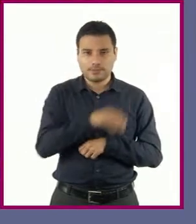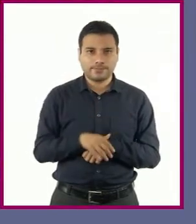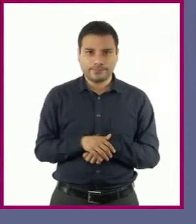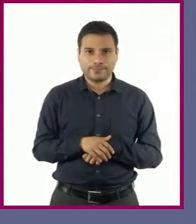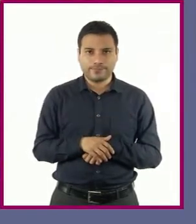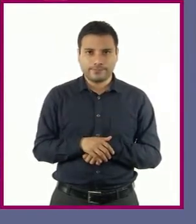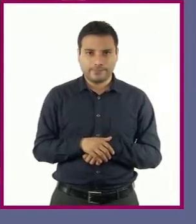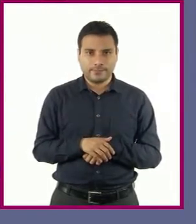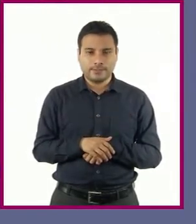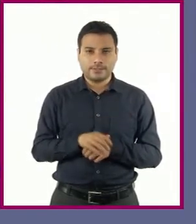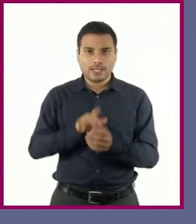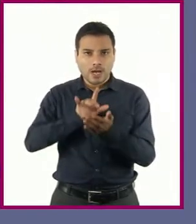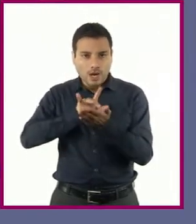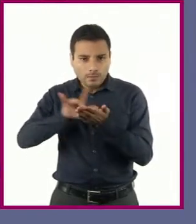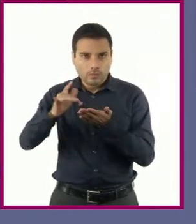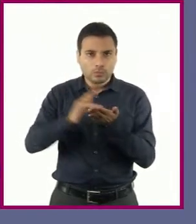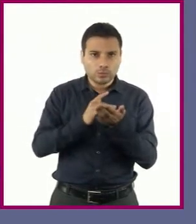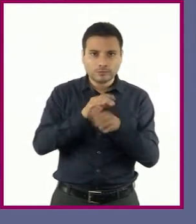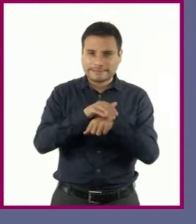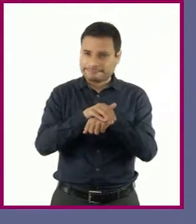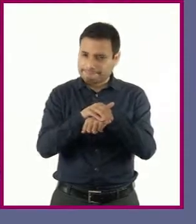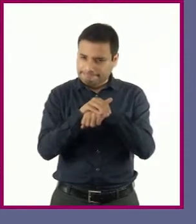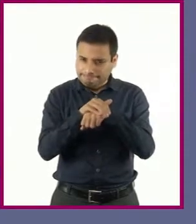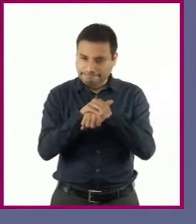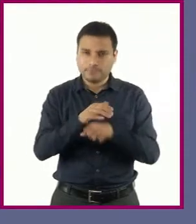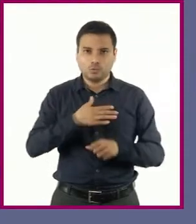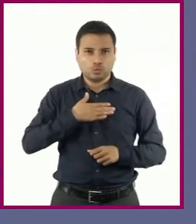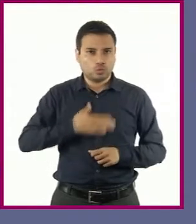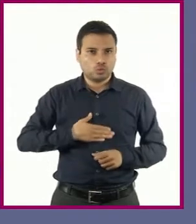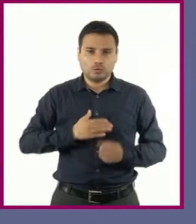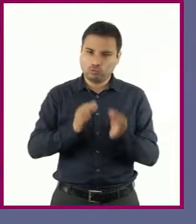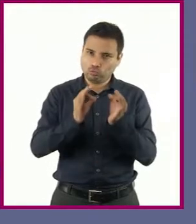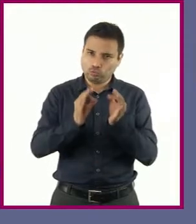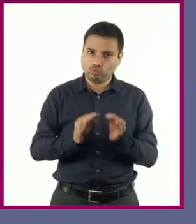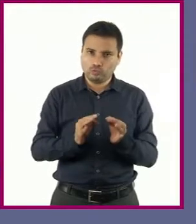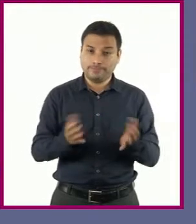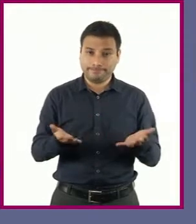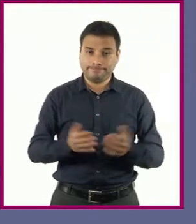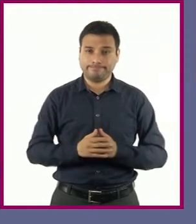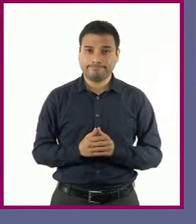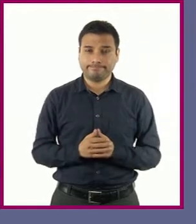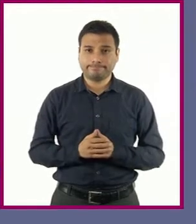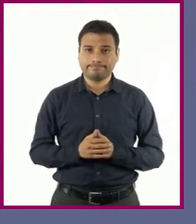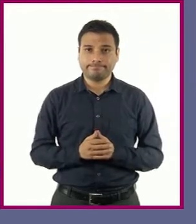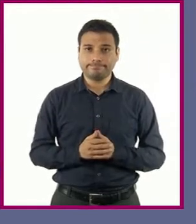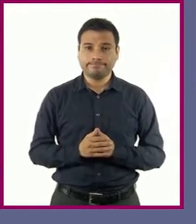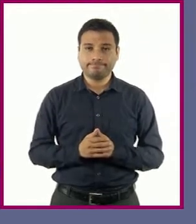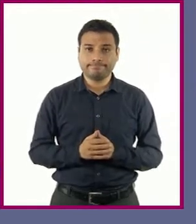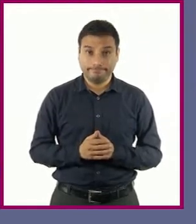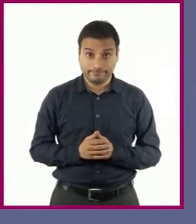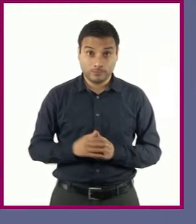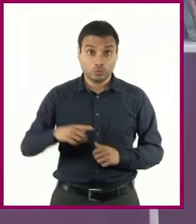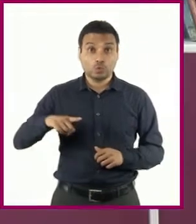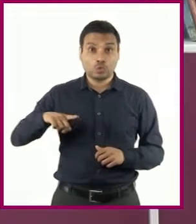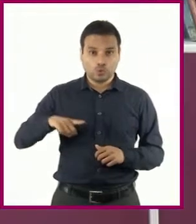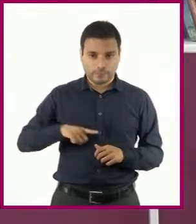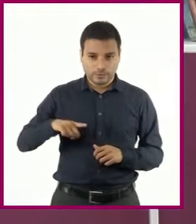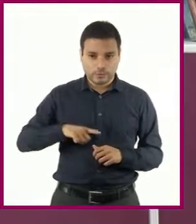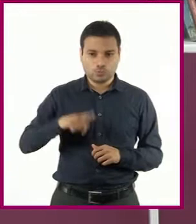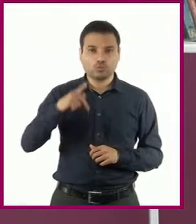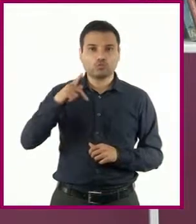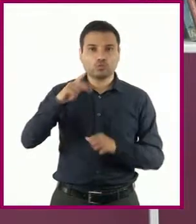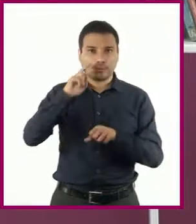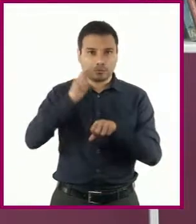la solidaridad, la amistad y la justicia entre todo el mundo. Por ello, los gobiernos tienen la